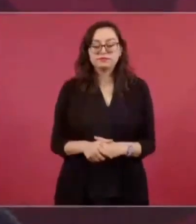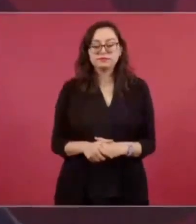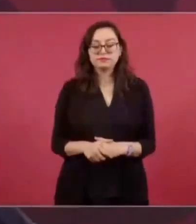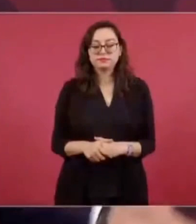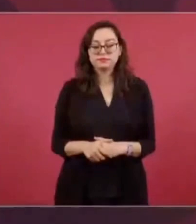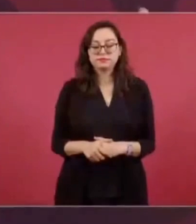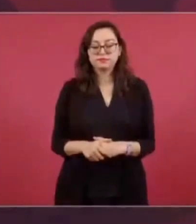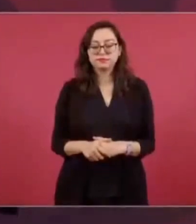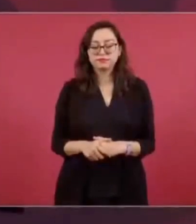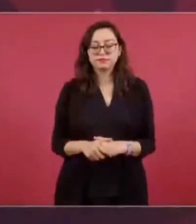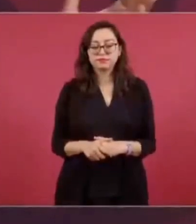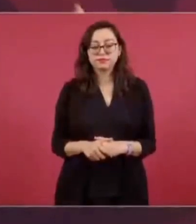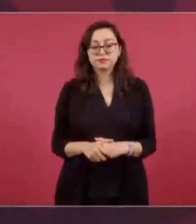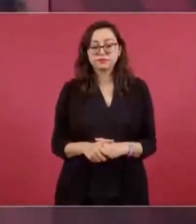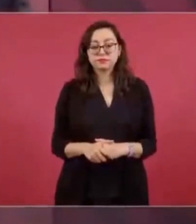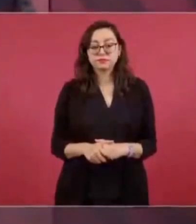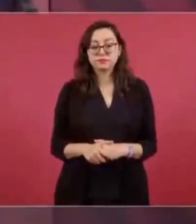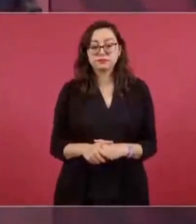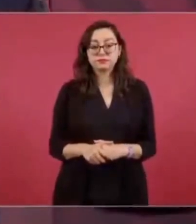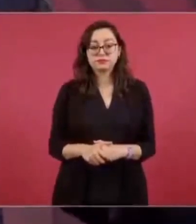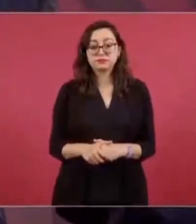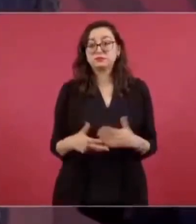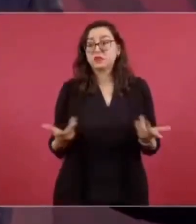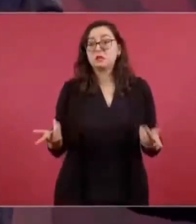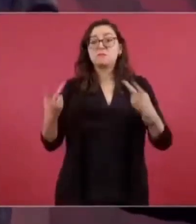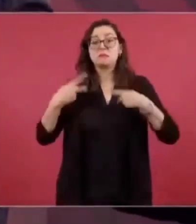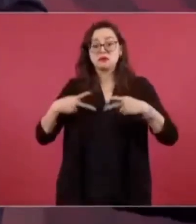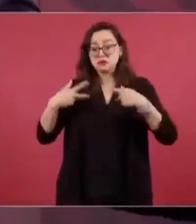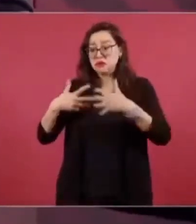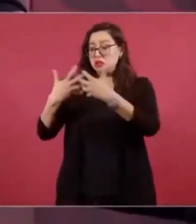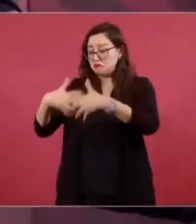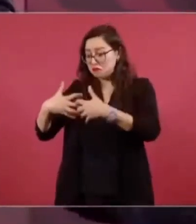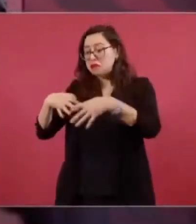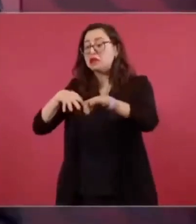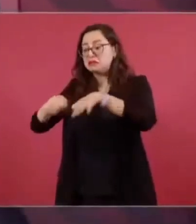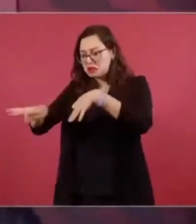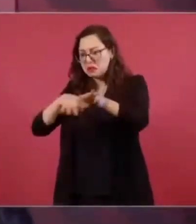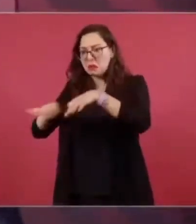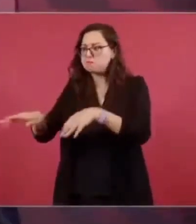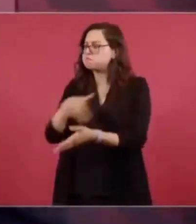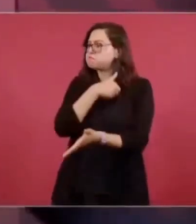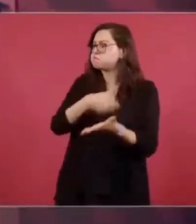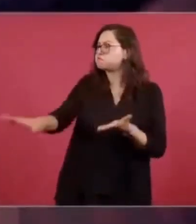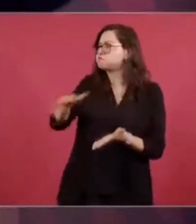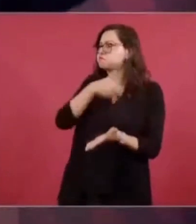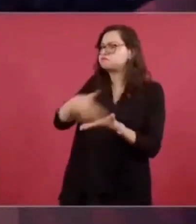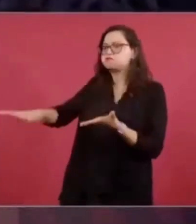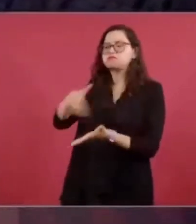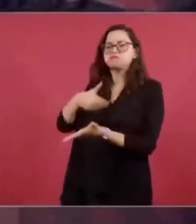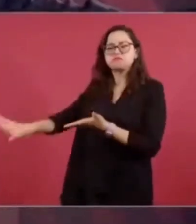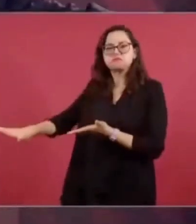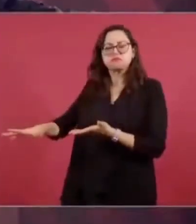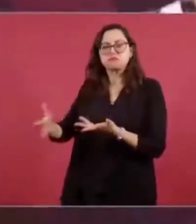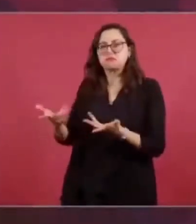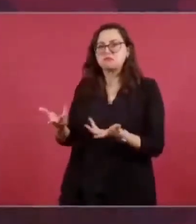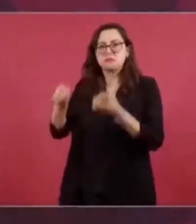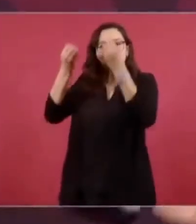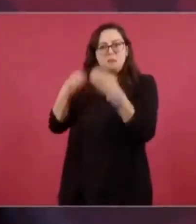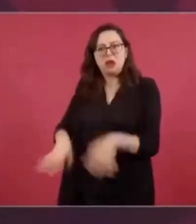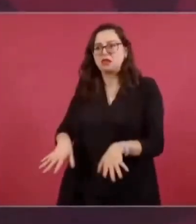a dejar sin trabajo a los obreros, a despedir